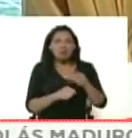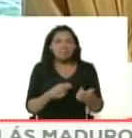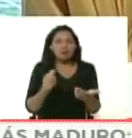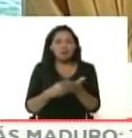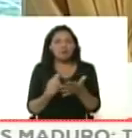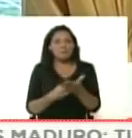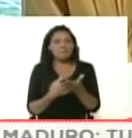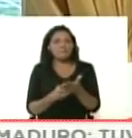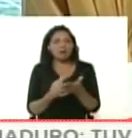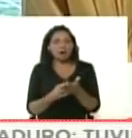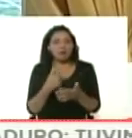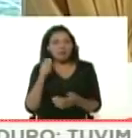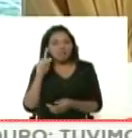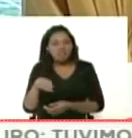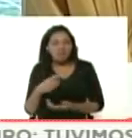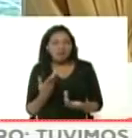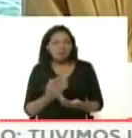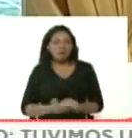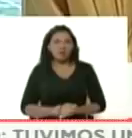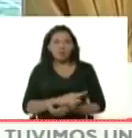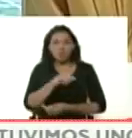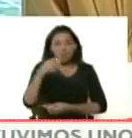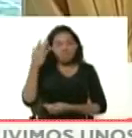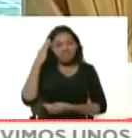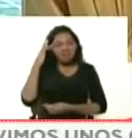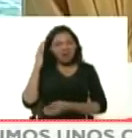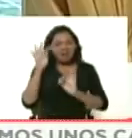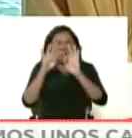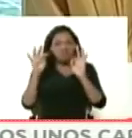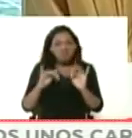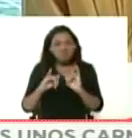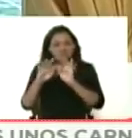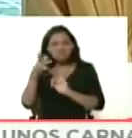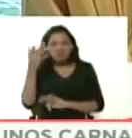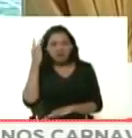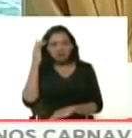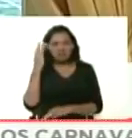oportuno del plan proteína. Como ustedes saben, con la fórmula que ustedes saben.